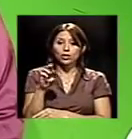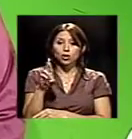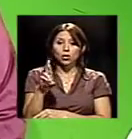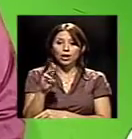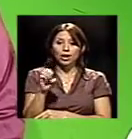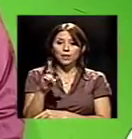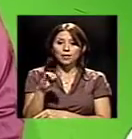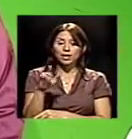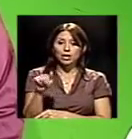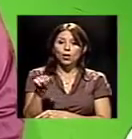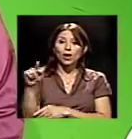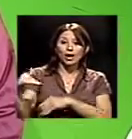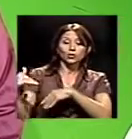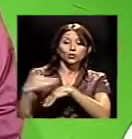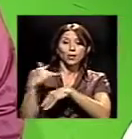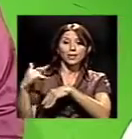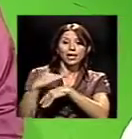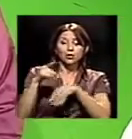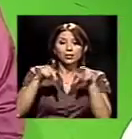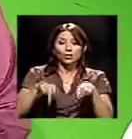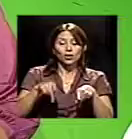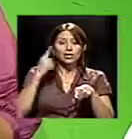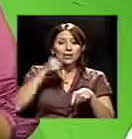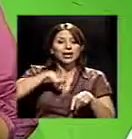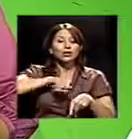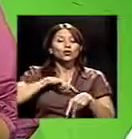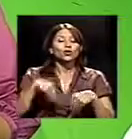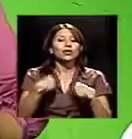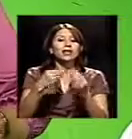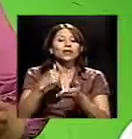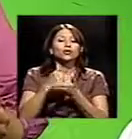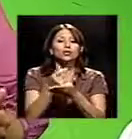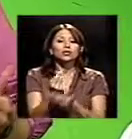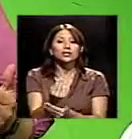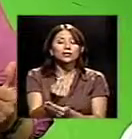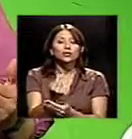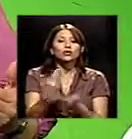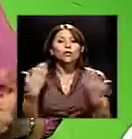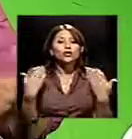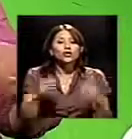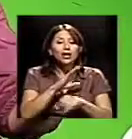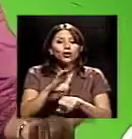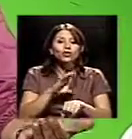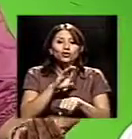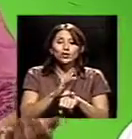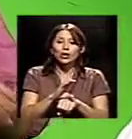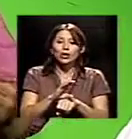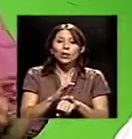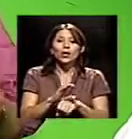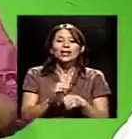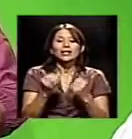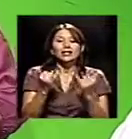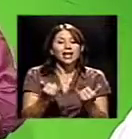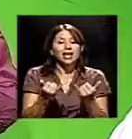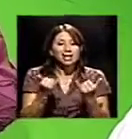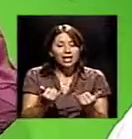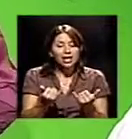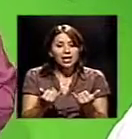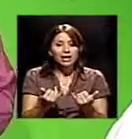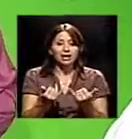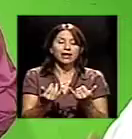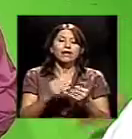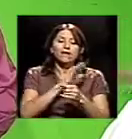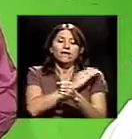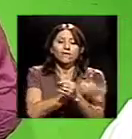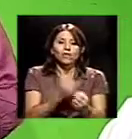para que nosotros le diéramos subsidios cuando el Consejo está tratando de alejarse del dar los servicios para poder fortalecer la acción